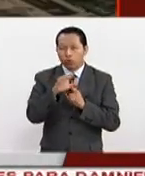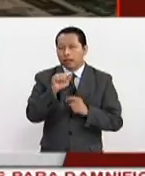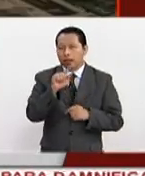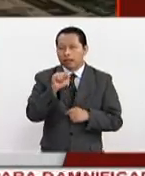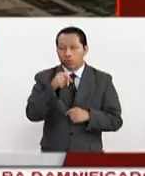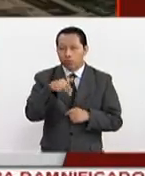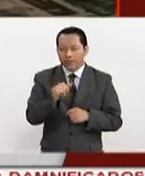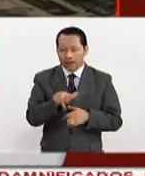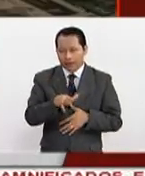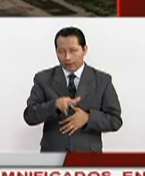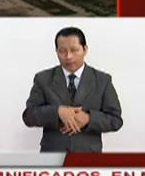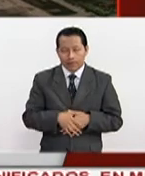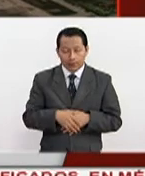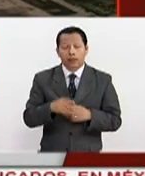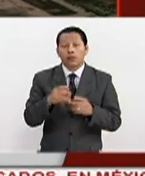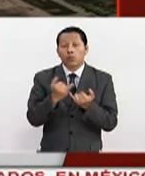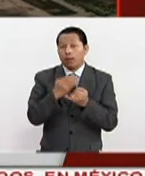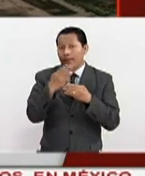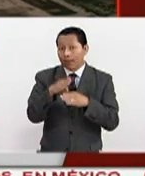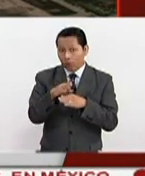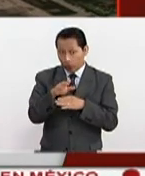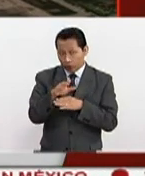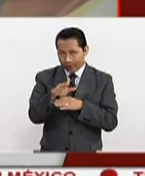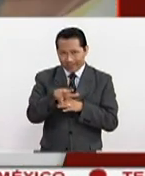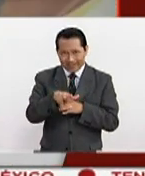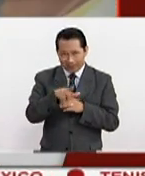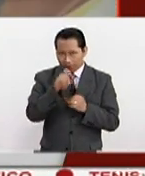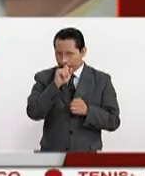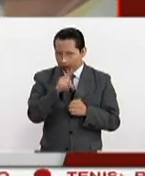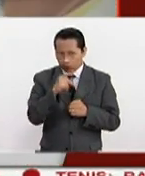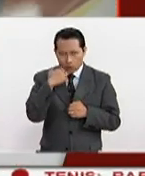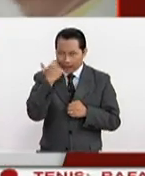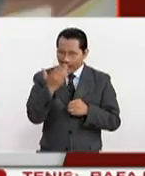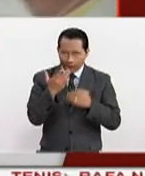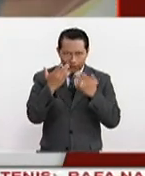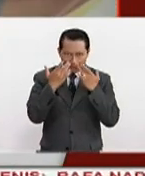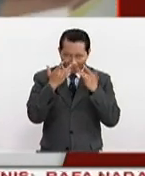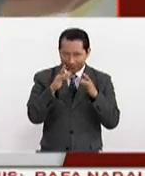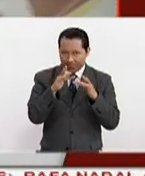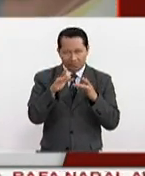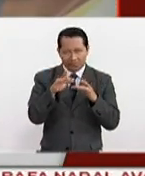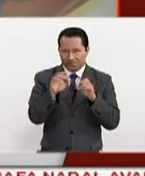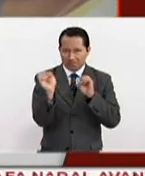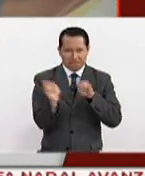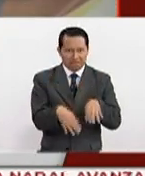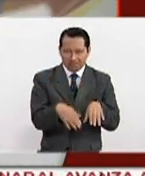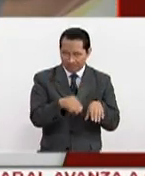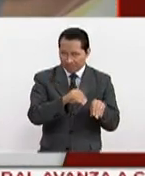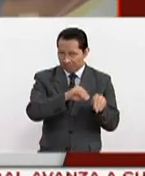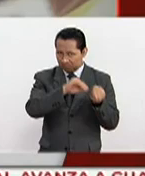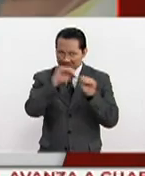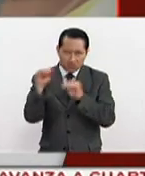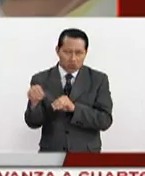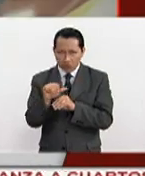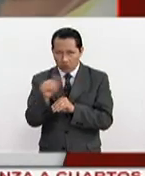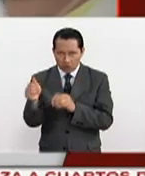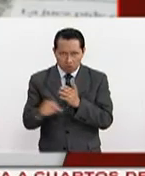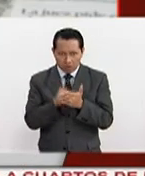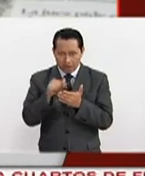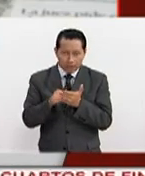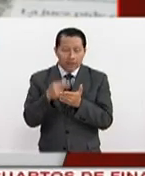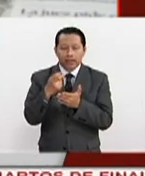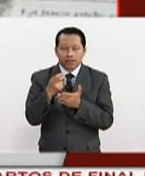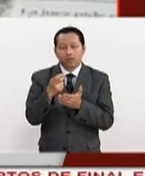Cataluña. Los grandes bancos, ¿no? También catalanes están buscando ya salirse de Cataluña y bueno, esto sí ya